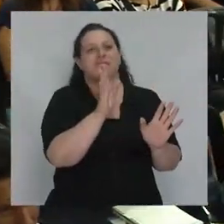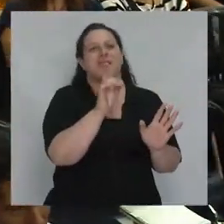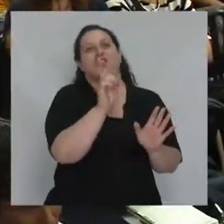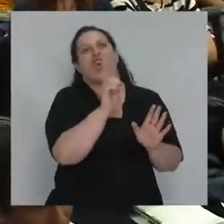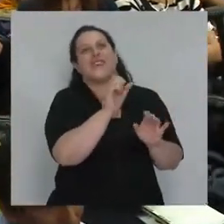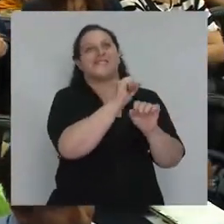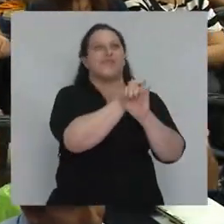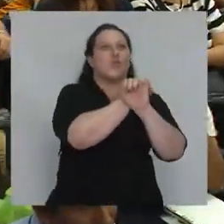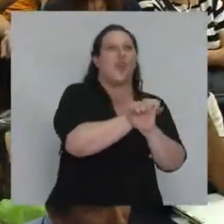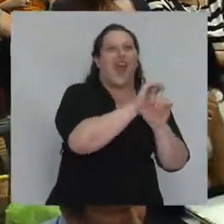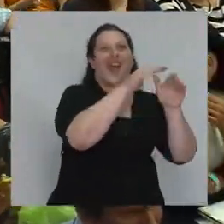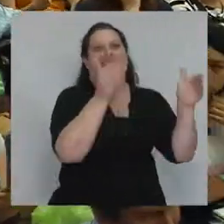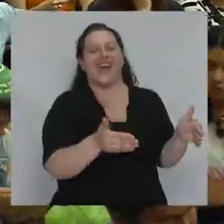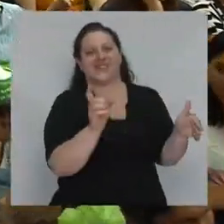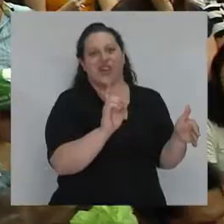una cárcel,